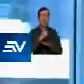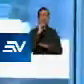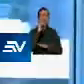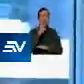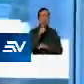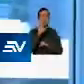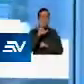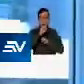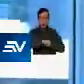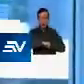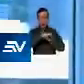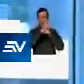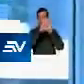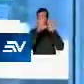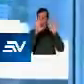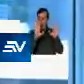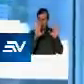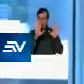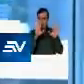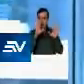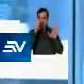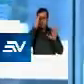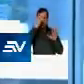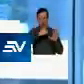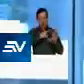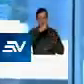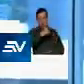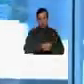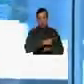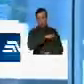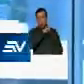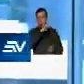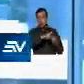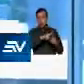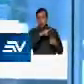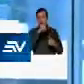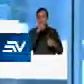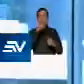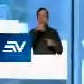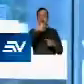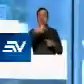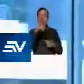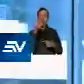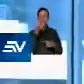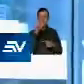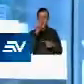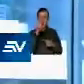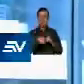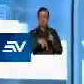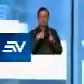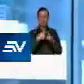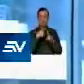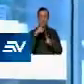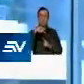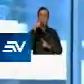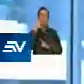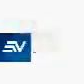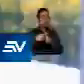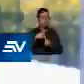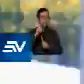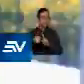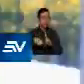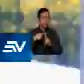mañana a las 5 de la mañana y esta medida va a estar vigente hasta el próximo día lunes, incluido el próximo día